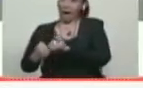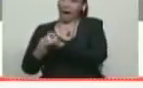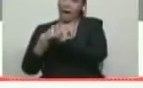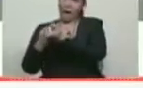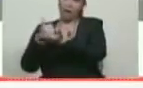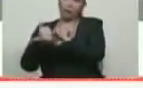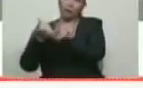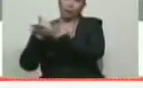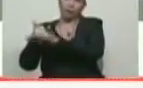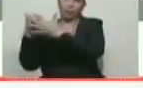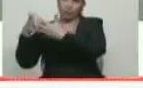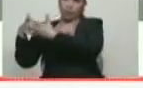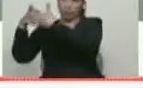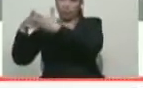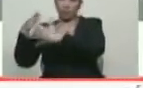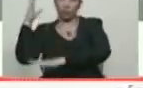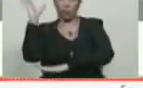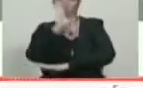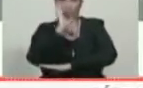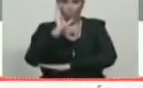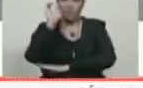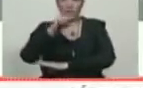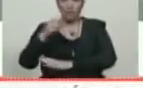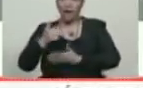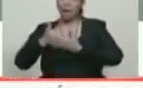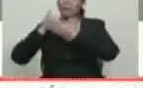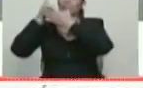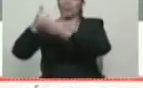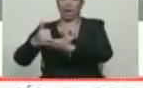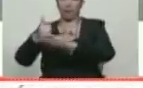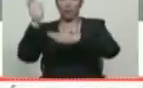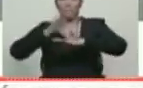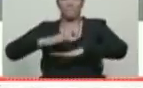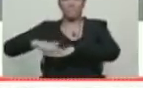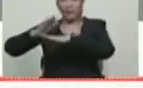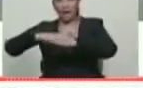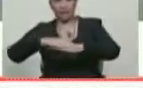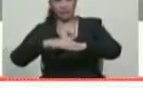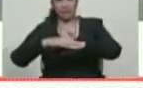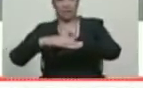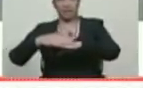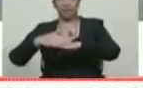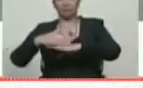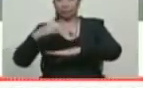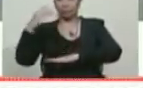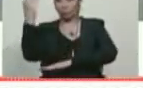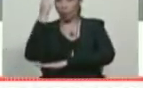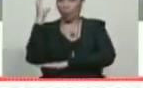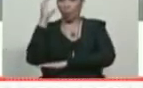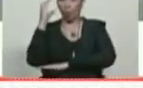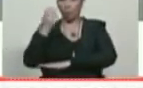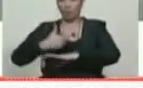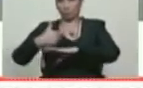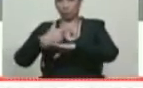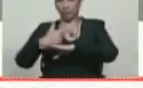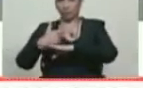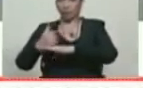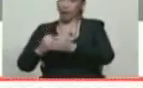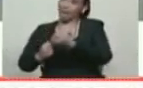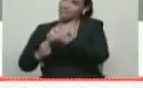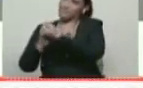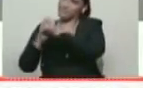ocurra. Colombia está ayudando para que eso ocurra, el gobierno colombiano o el